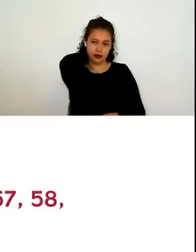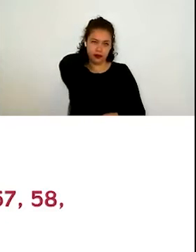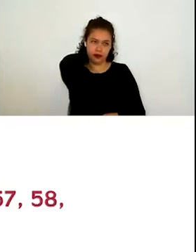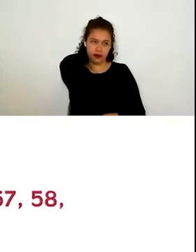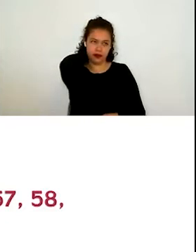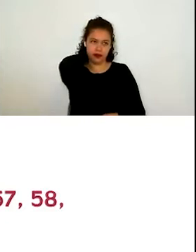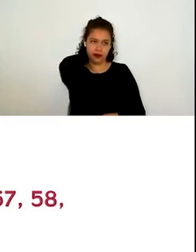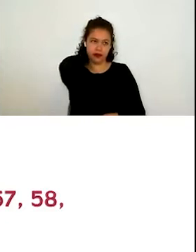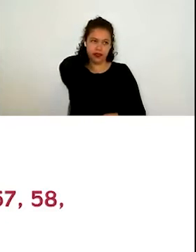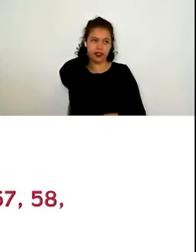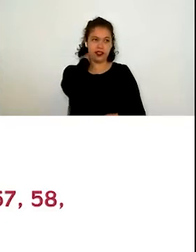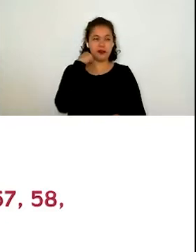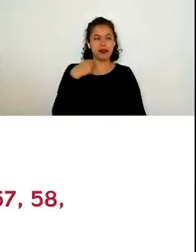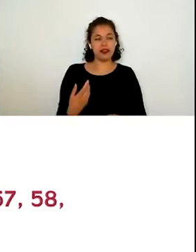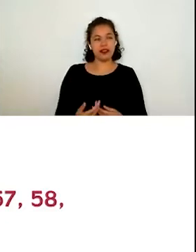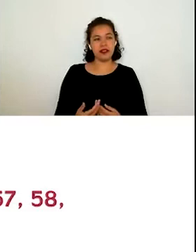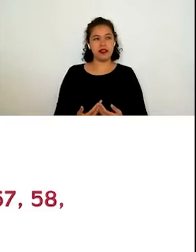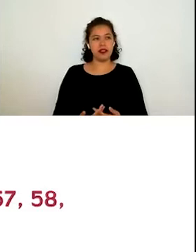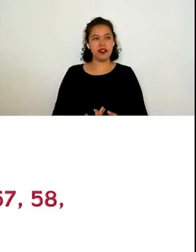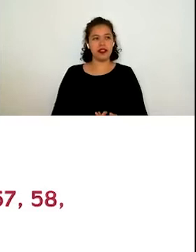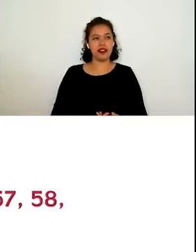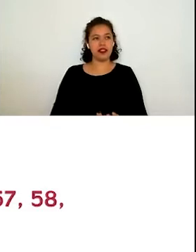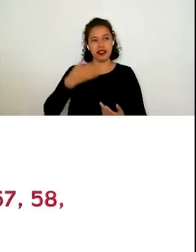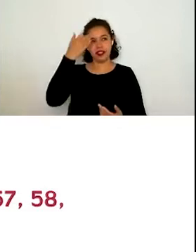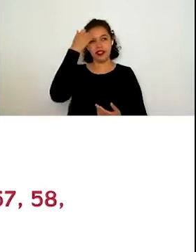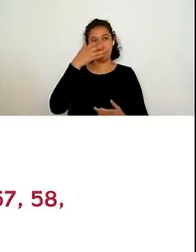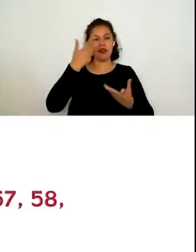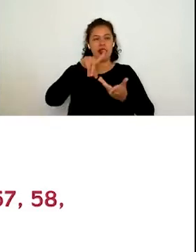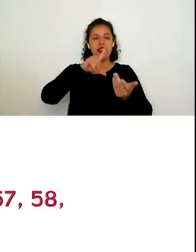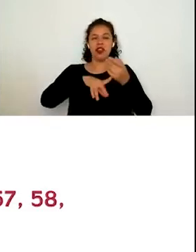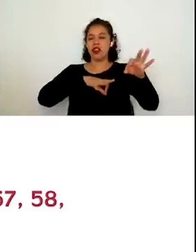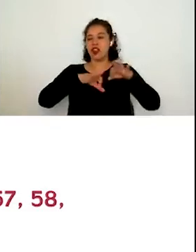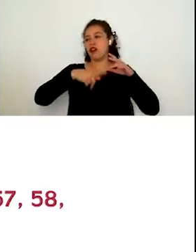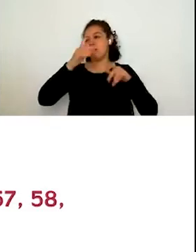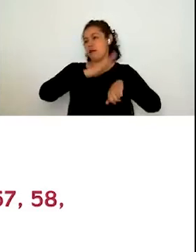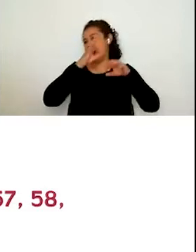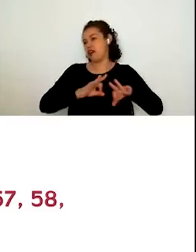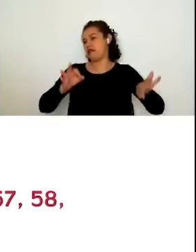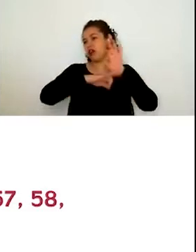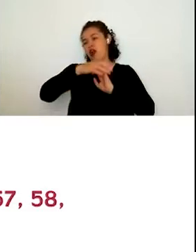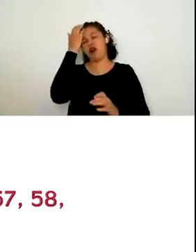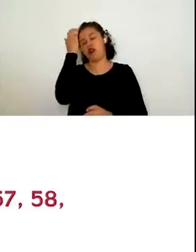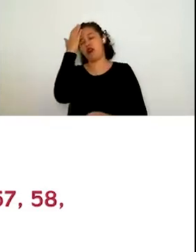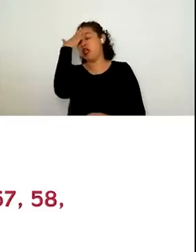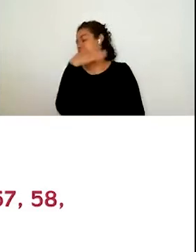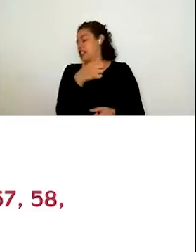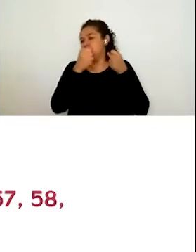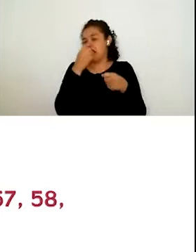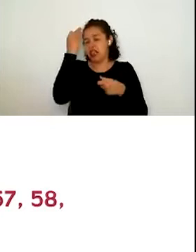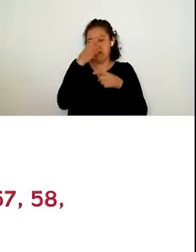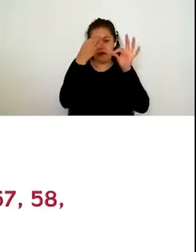bastante tiempo, conocen las principales y estoy segurísima que las cumplen en tiempo y forma, como debe